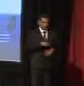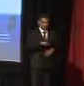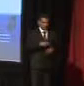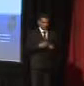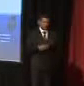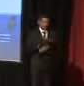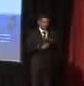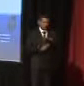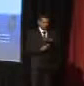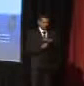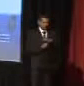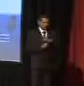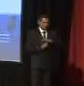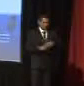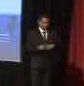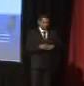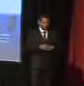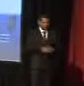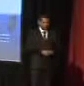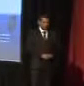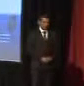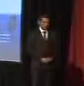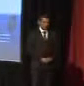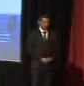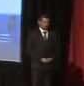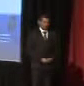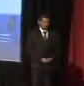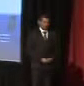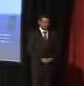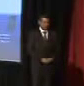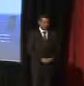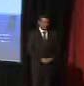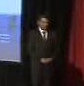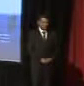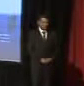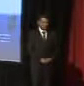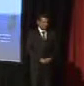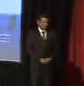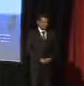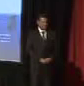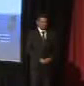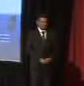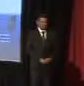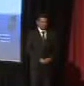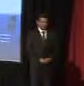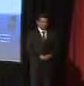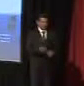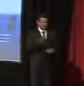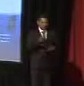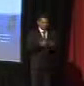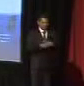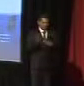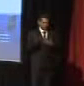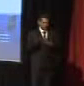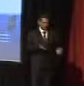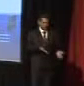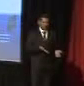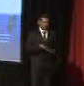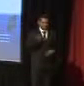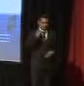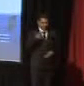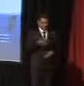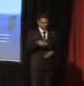lower distingue stylist welcome to to méxico admitió dios myself and